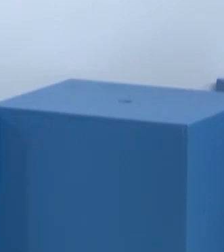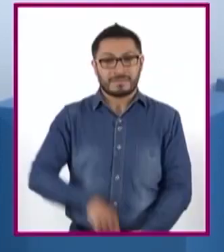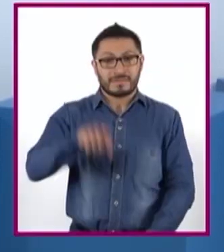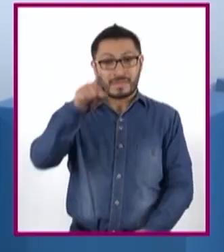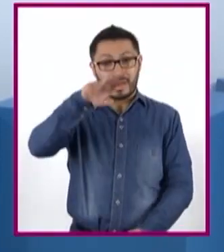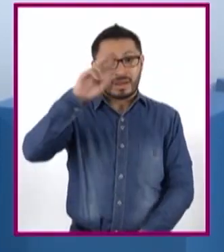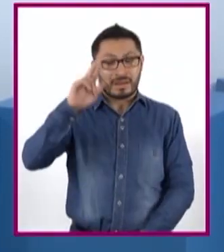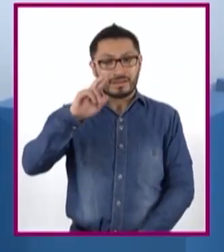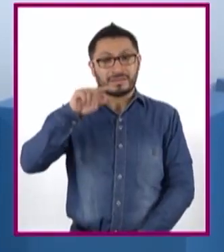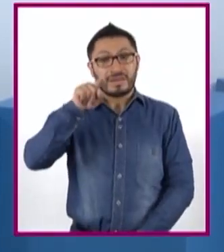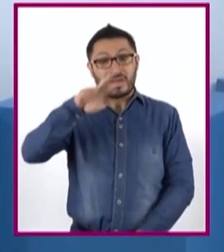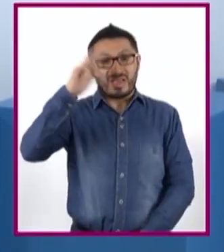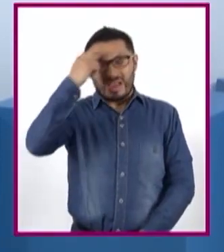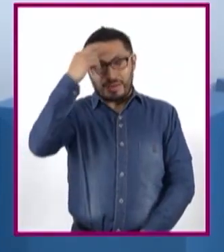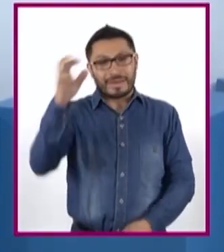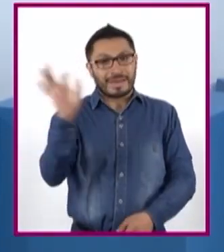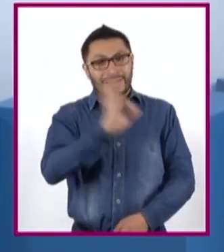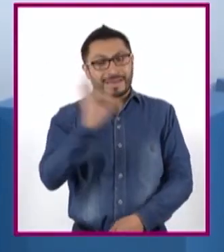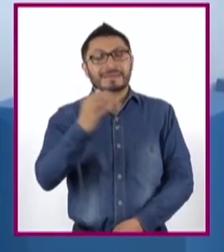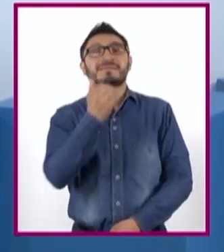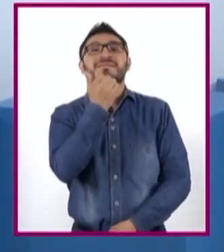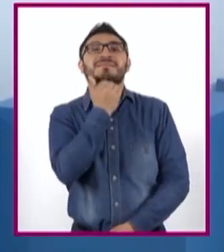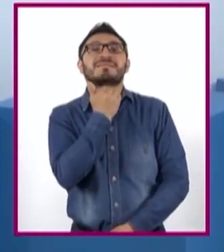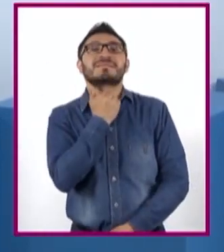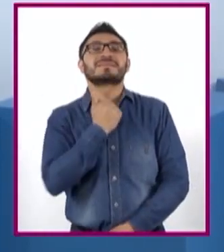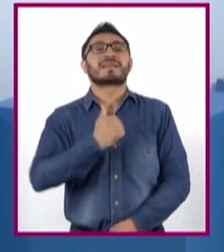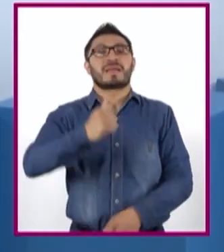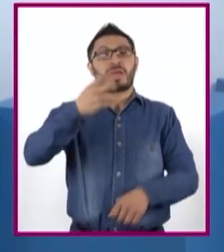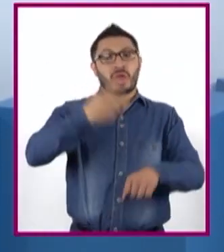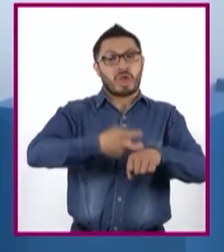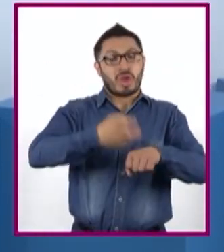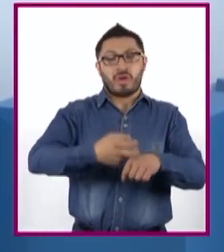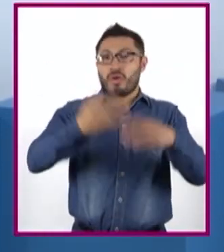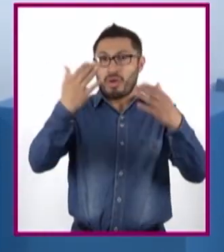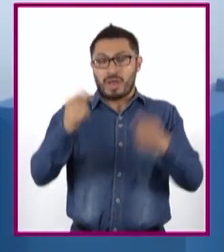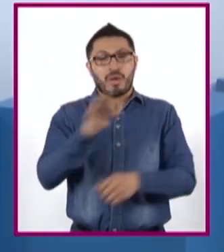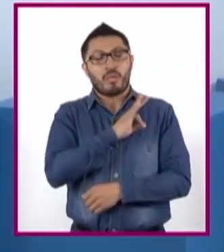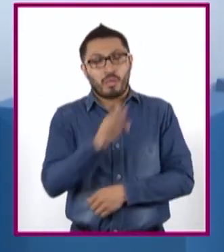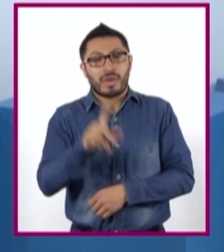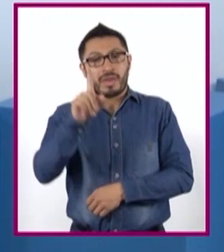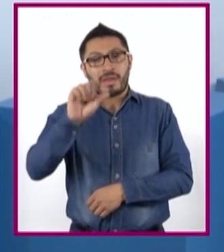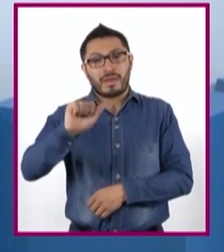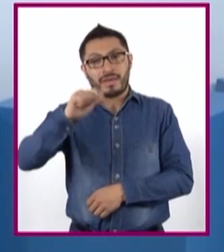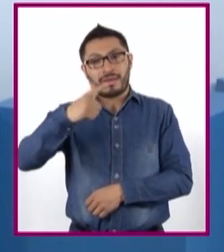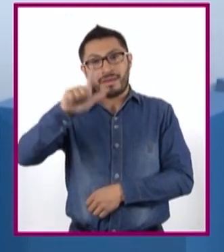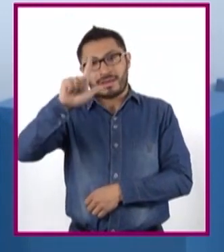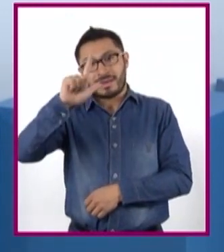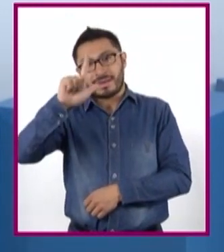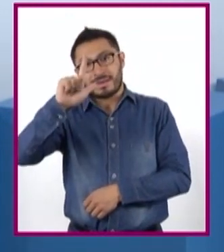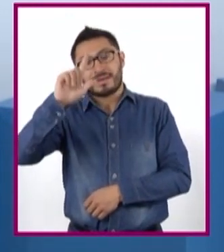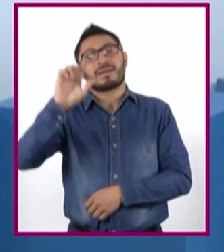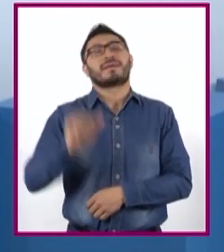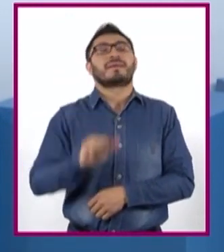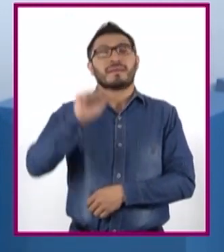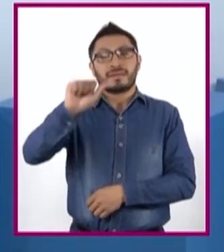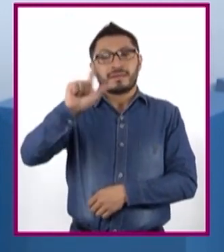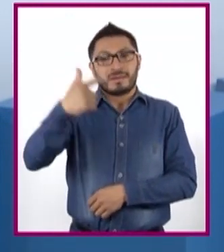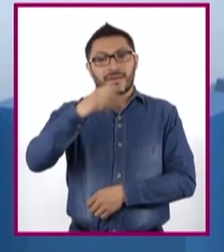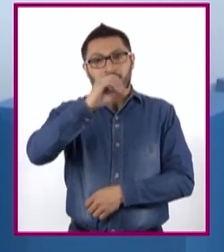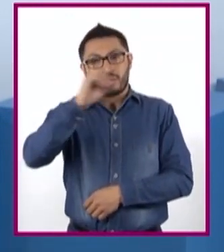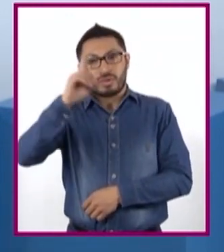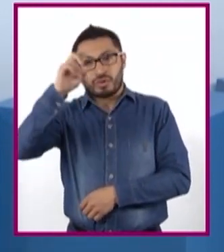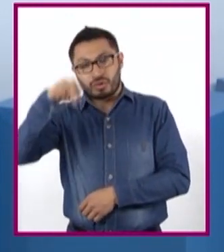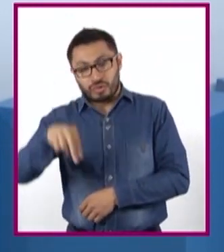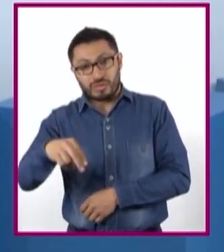Recuerda, si no tenemos alcohol sólido, podemos utilizar un algodón mojado con alcohol líquido. Esperemos